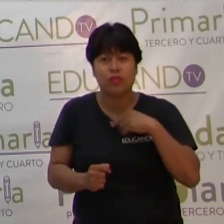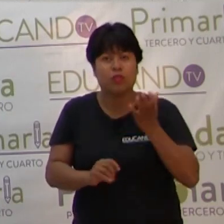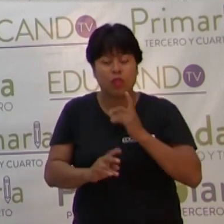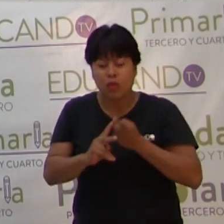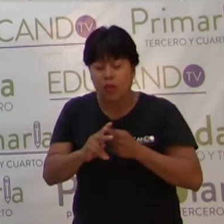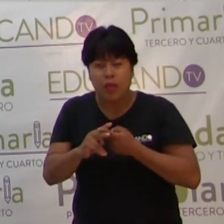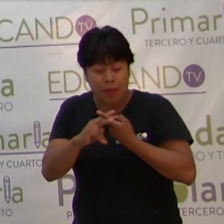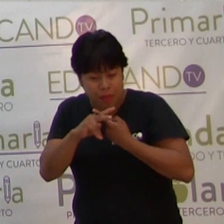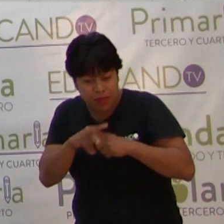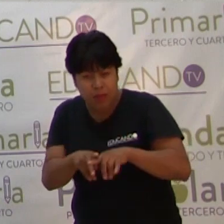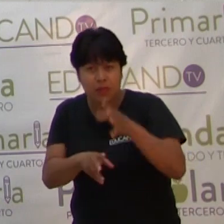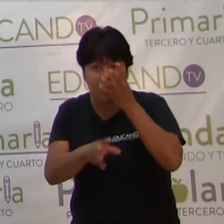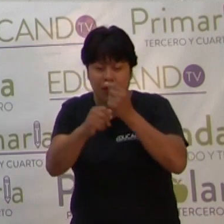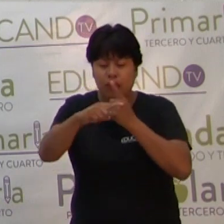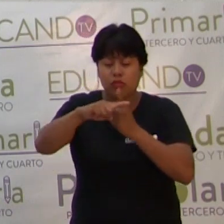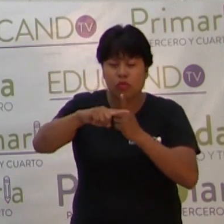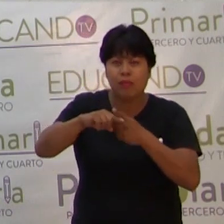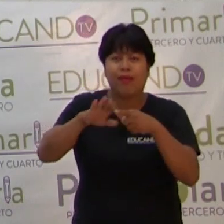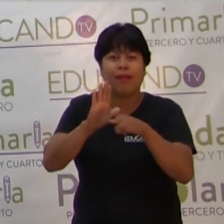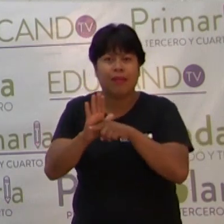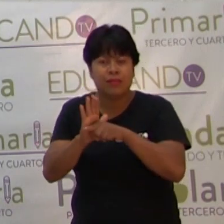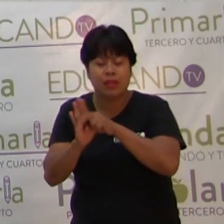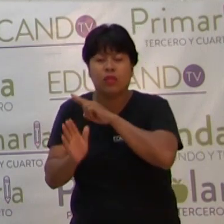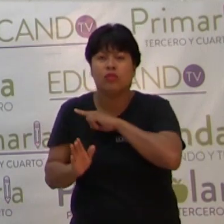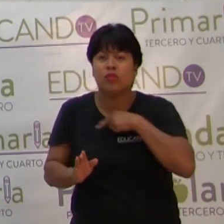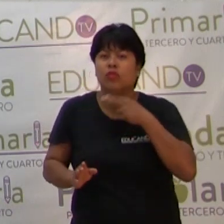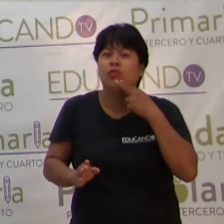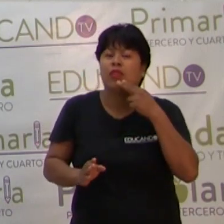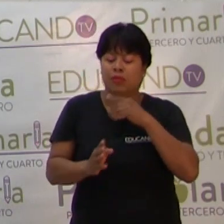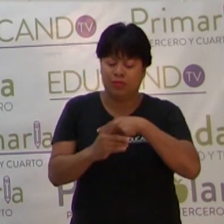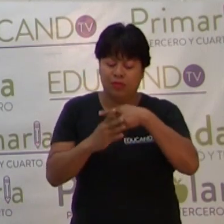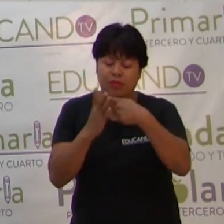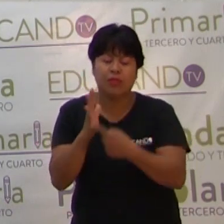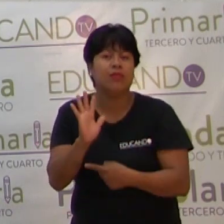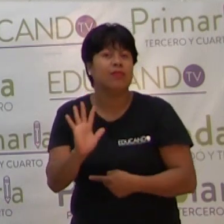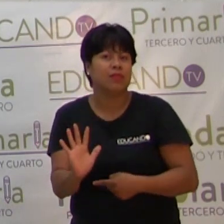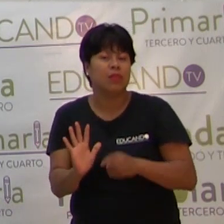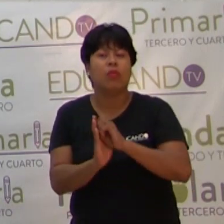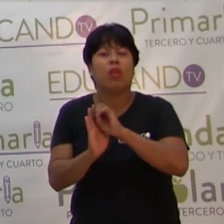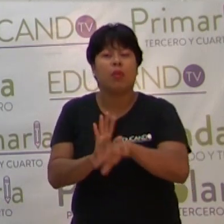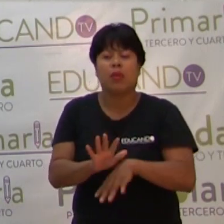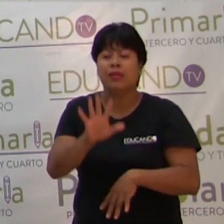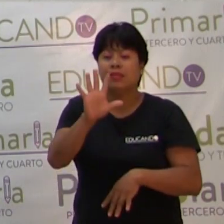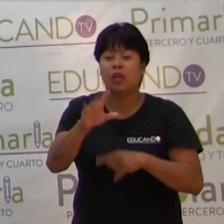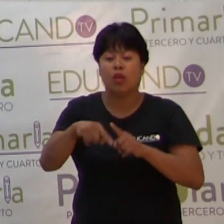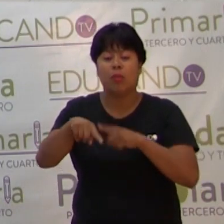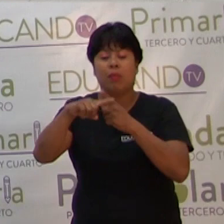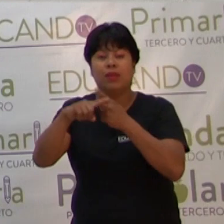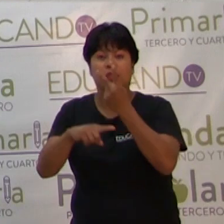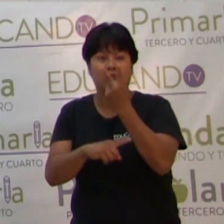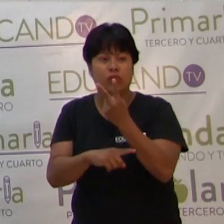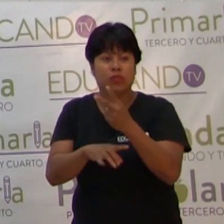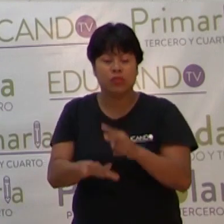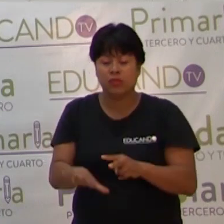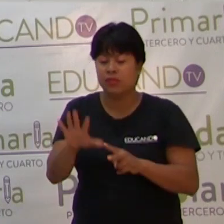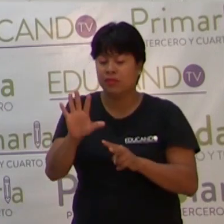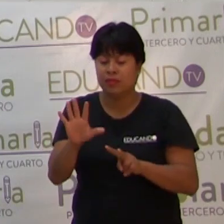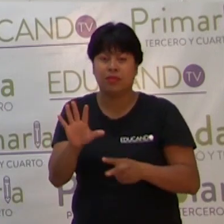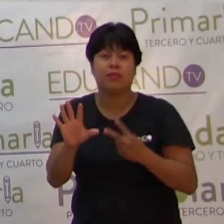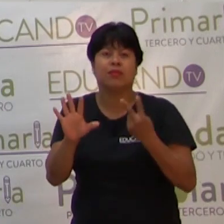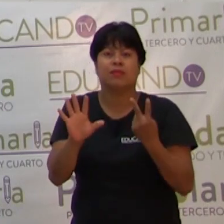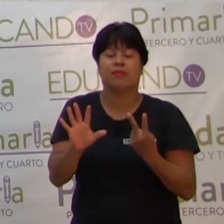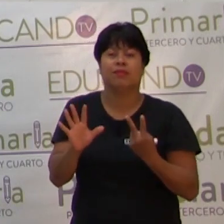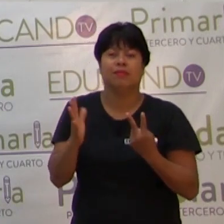empezamos a aprender sumas, restas, utilizamos los dedos. Por ejemplo, si nos dicen 5 más 2, algunos